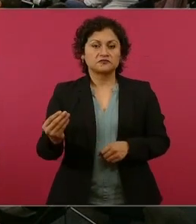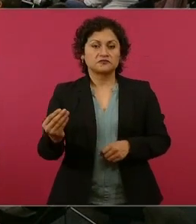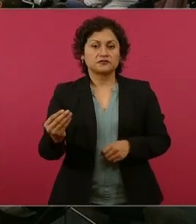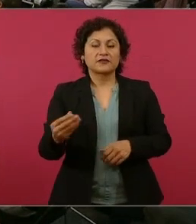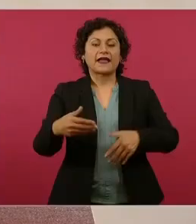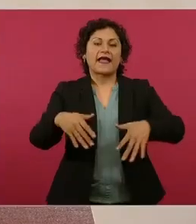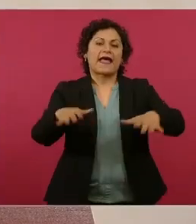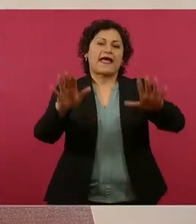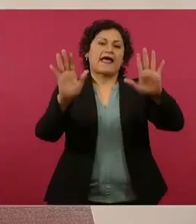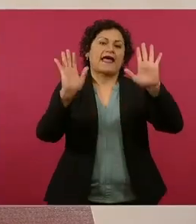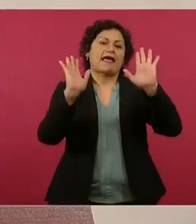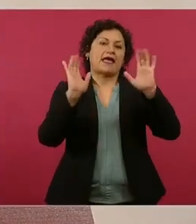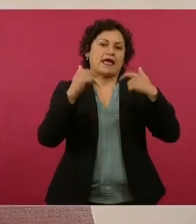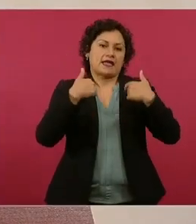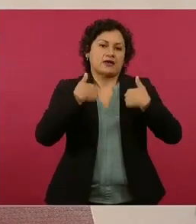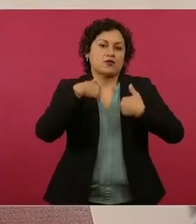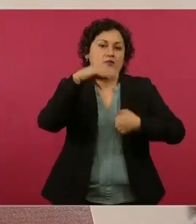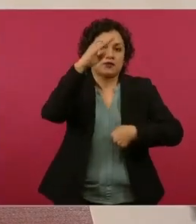Ah, yo pensaba que era él.